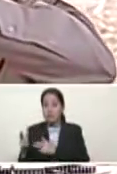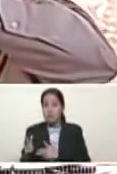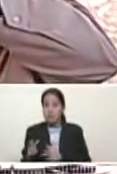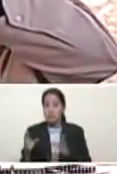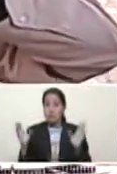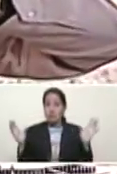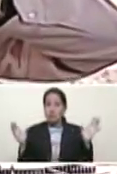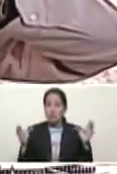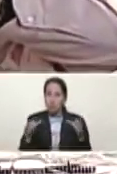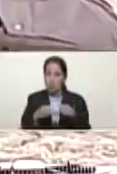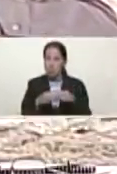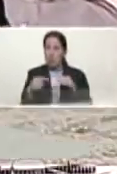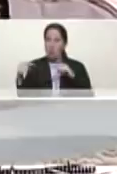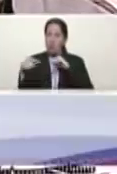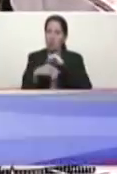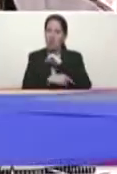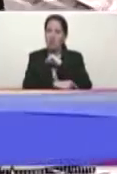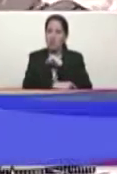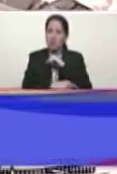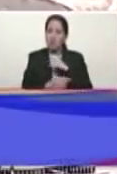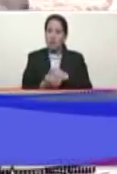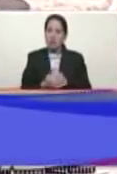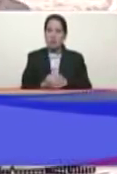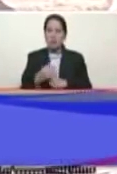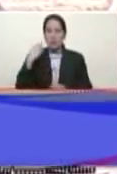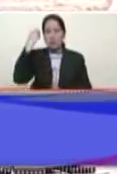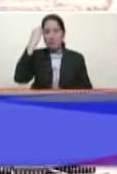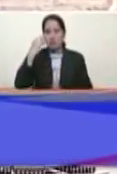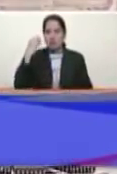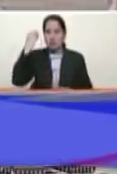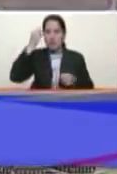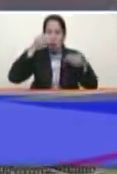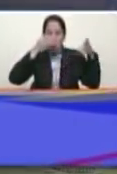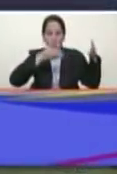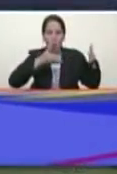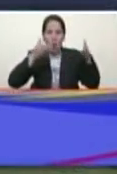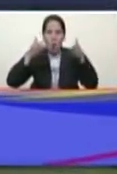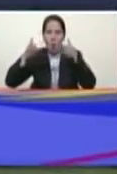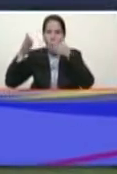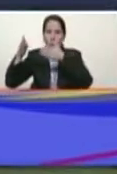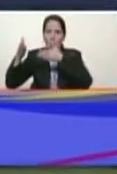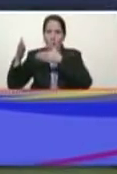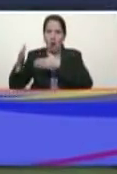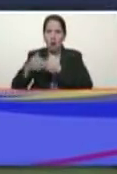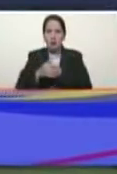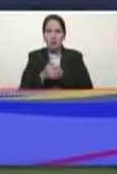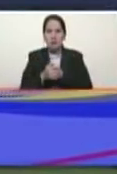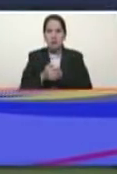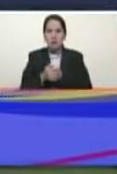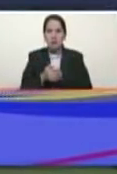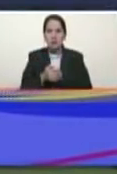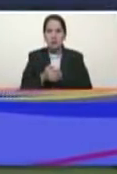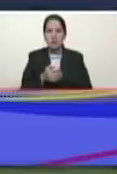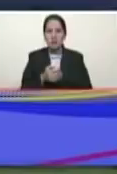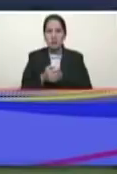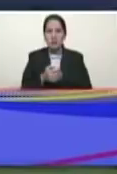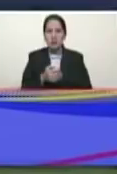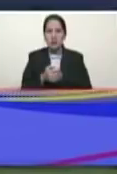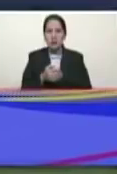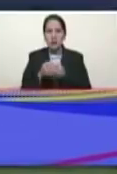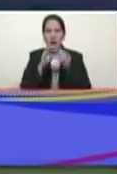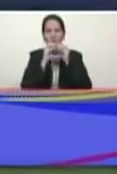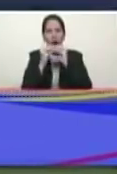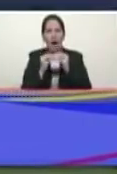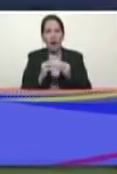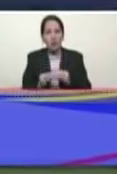Reuniones profundas de reflexión, orientación, impartiendo órdenes precisas y